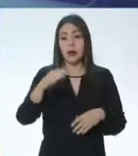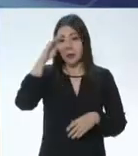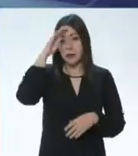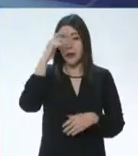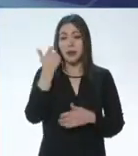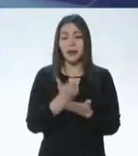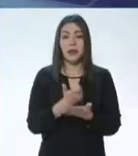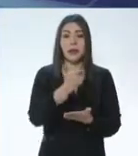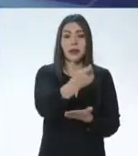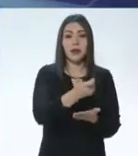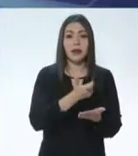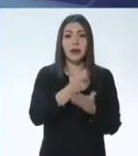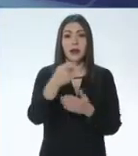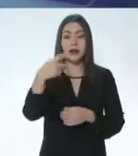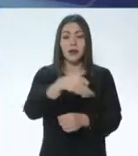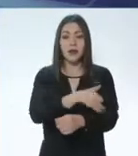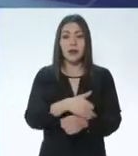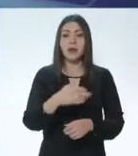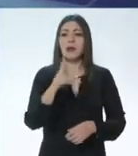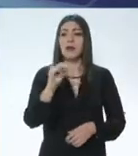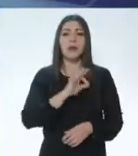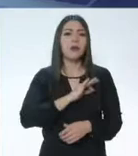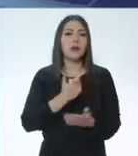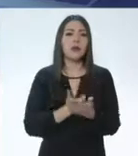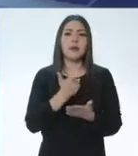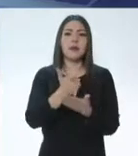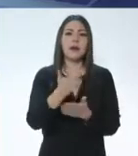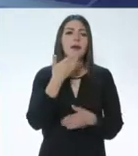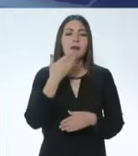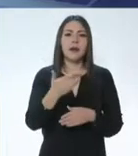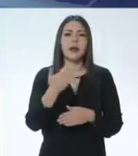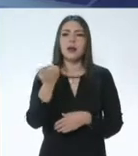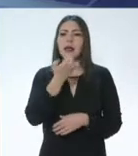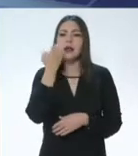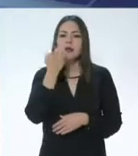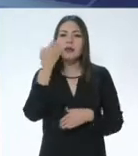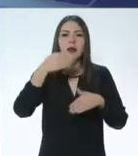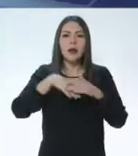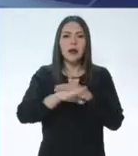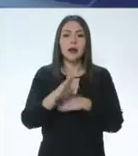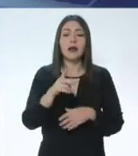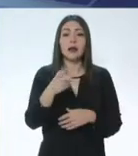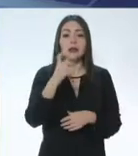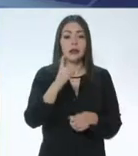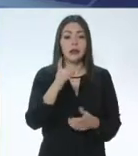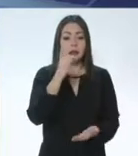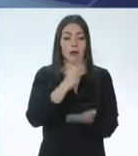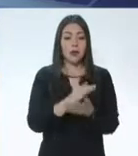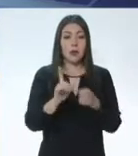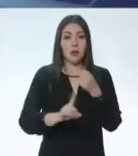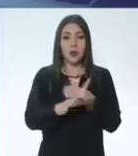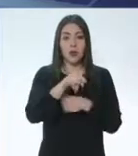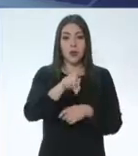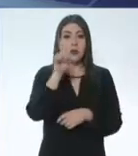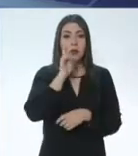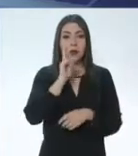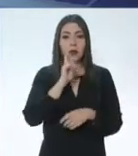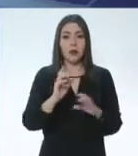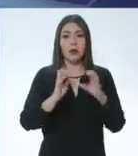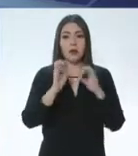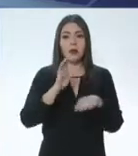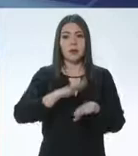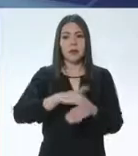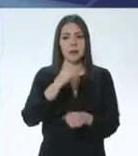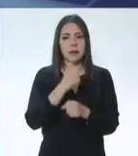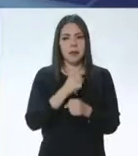difícilmente se puede pagar un buen servicio, y esto también implica, digamos, no solo un impacto a las mujeres en términos de que ellas son las cuidadoras primarias de